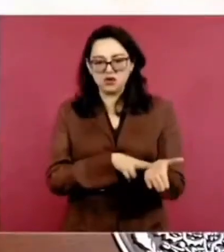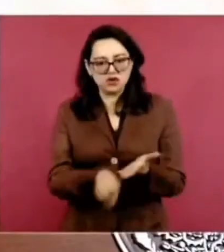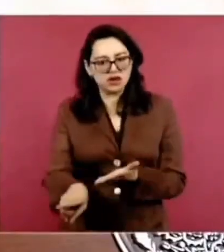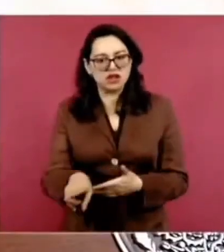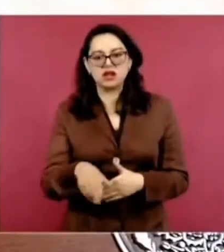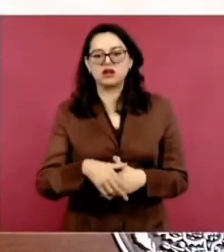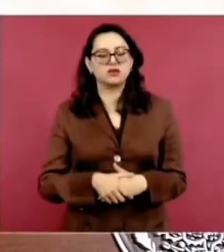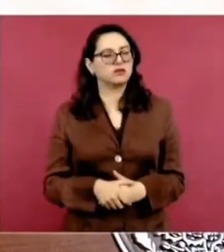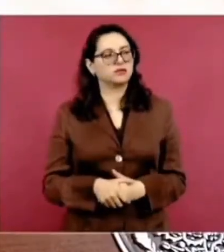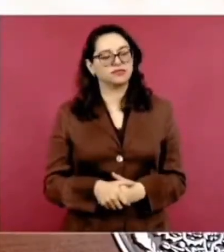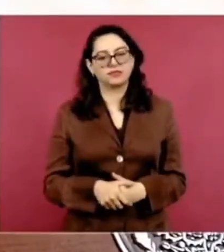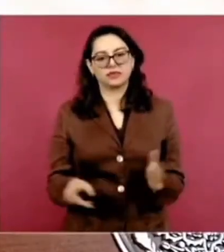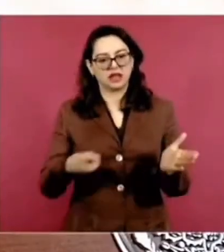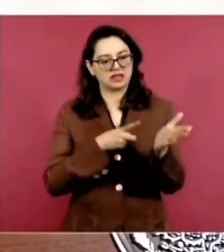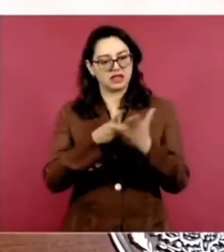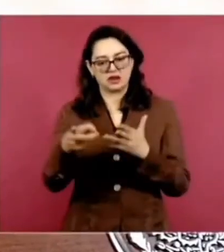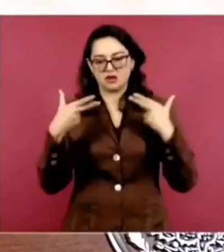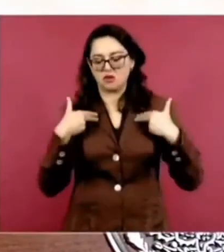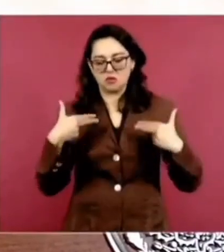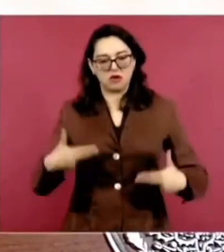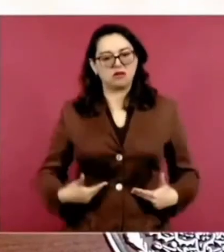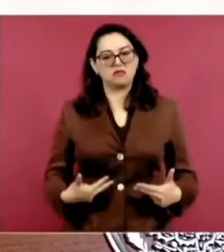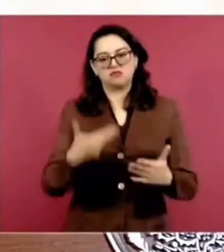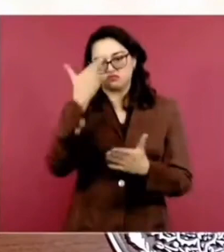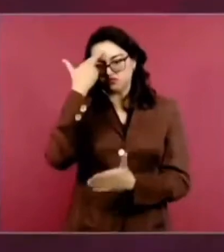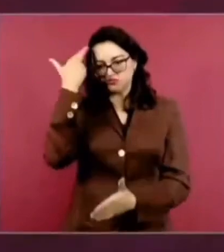violatoria de los derechos humanos.